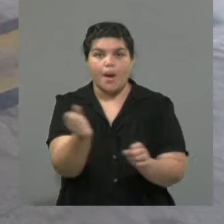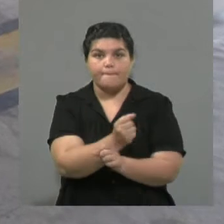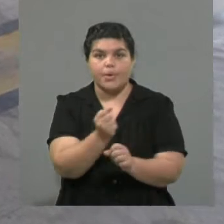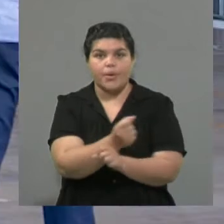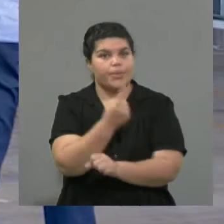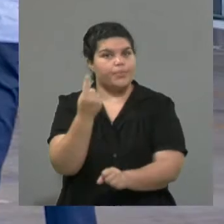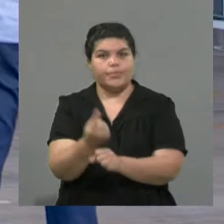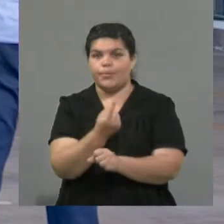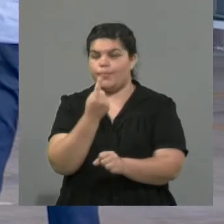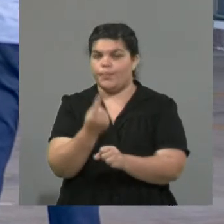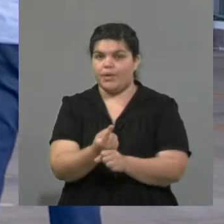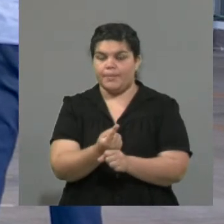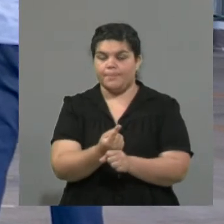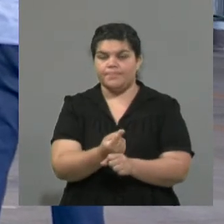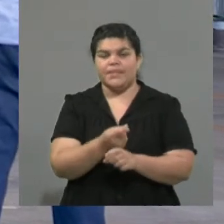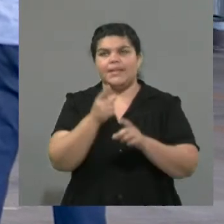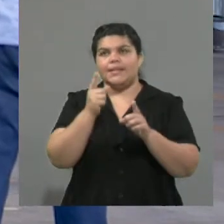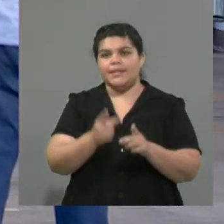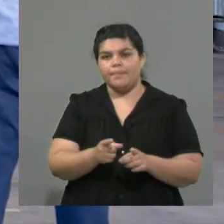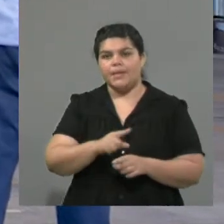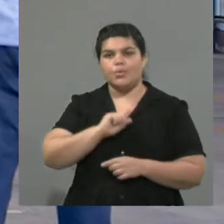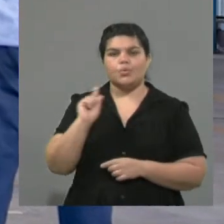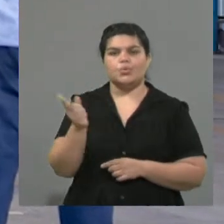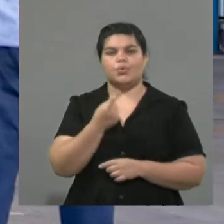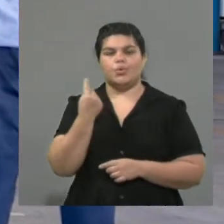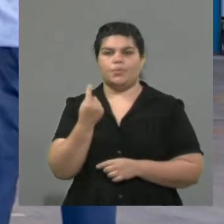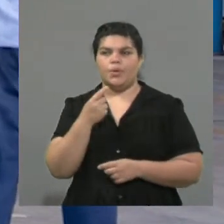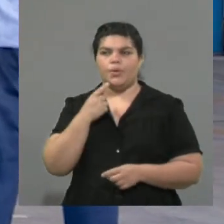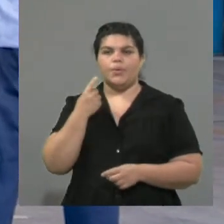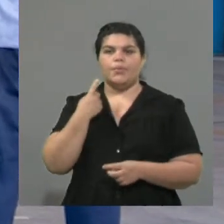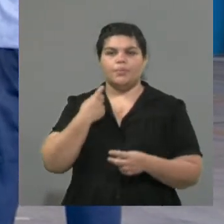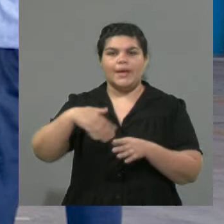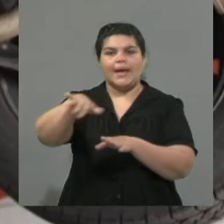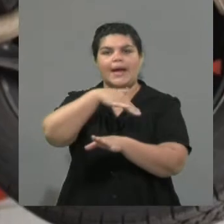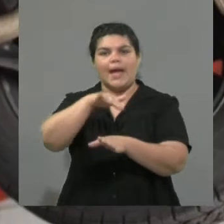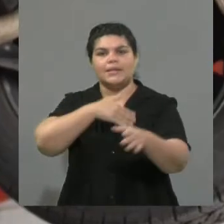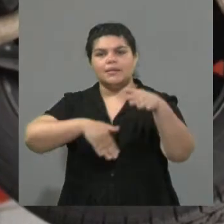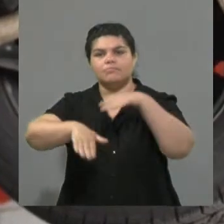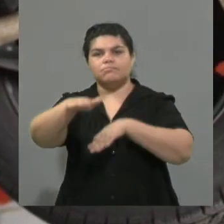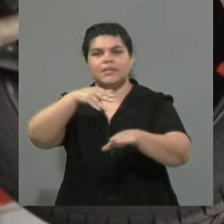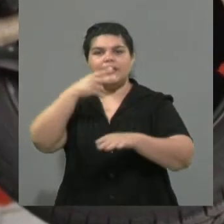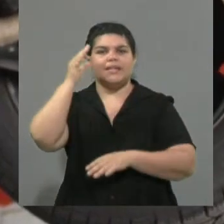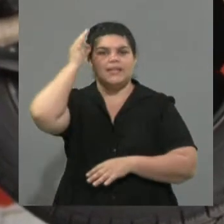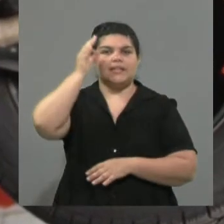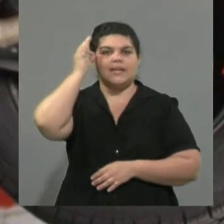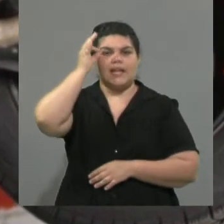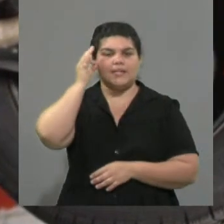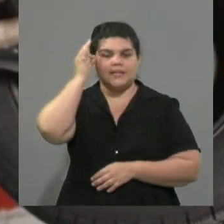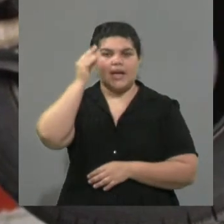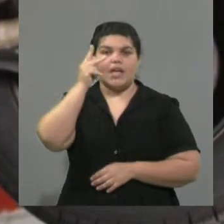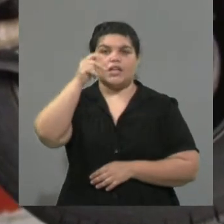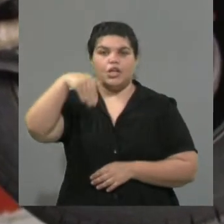se viaja o se circula por las calles a 30 kilómetros por hora. Claro. Nosotros